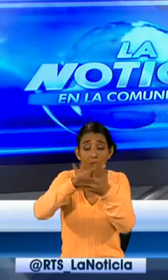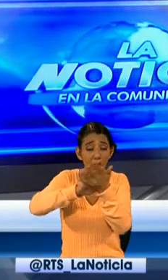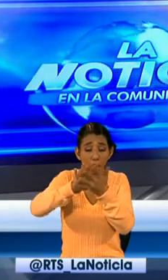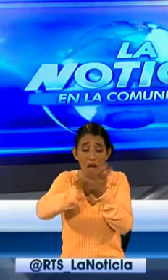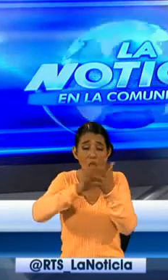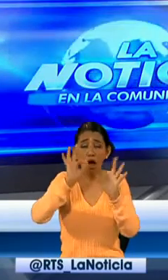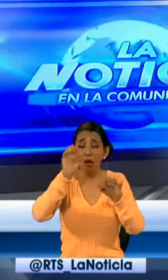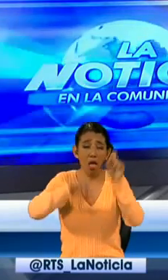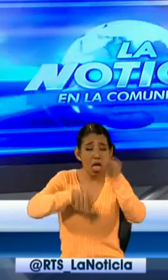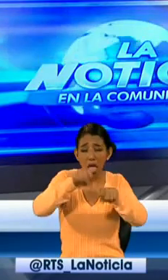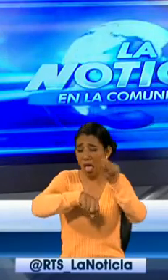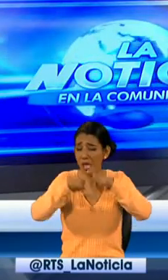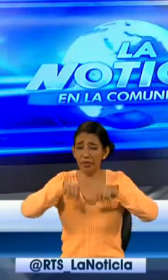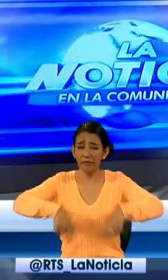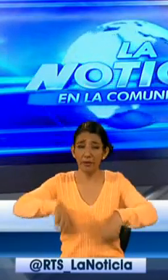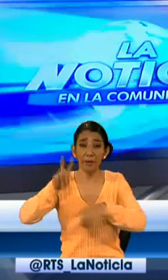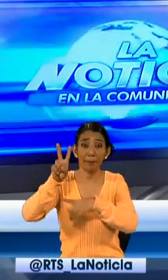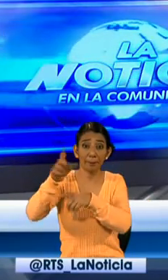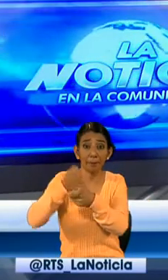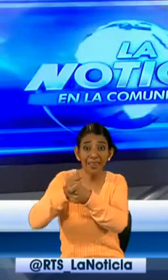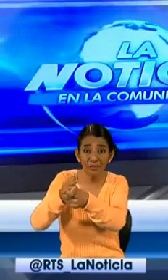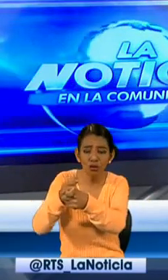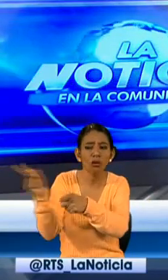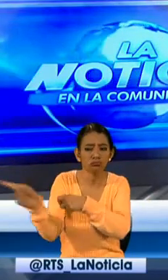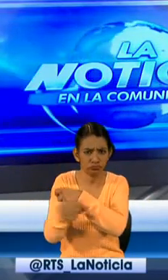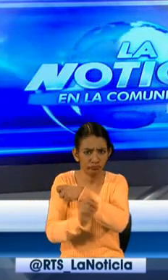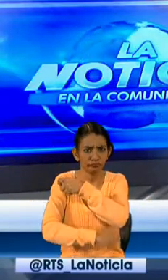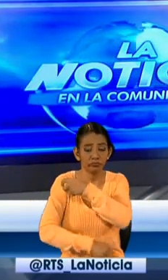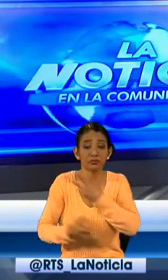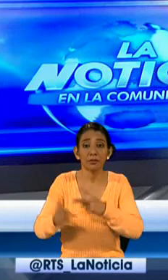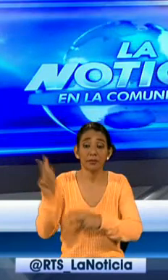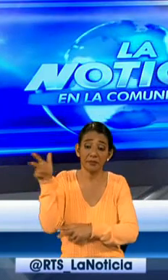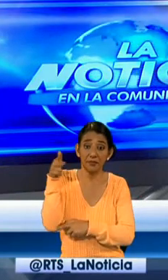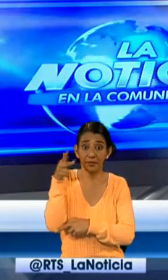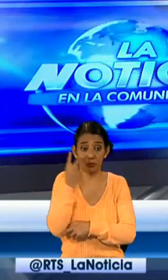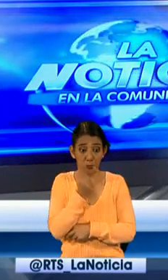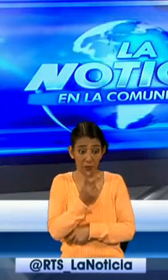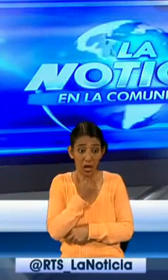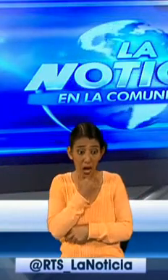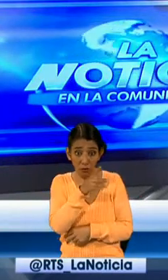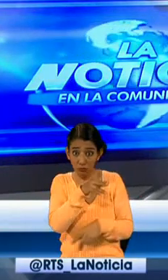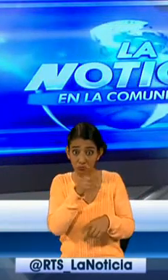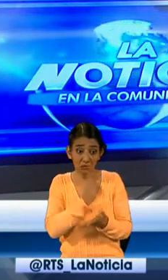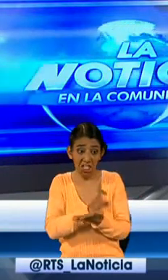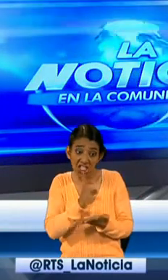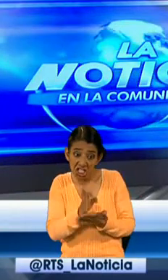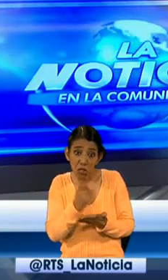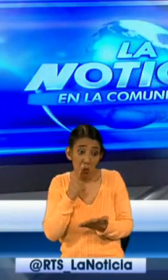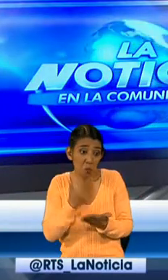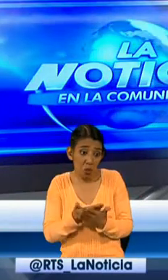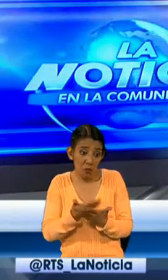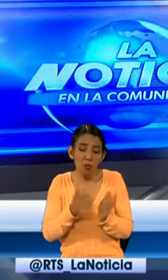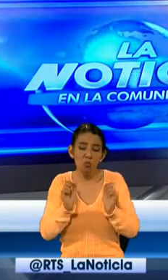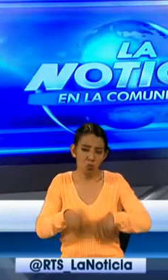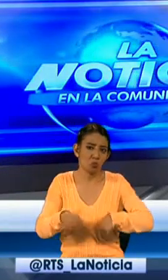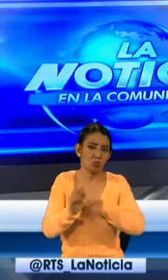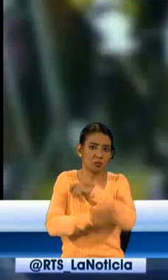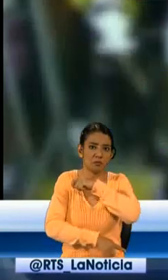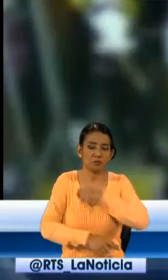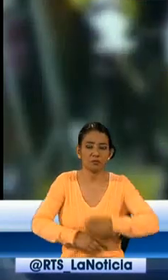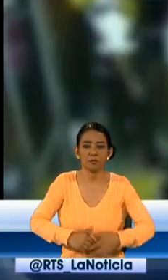paradas de la Metrovía. Además, se usarán los videos como evidencia de sus malos actos para aplicar las penas.